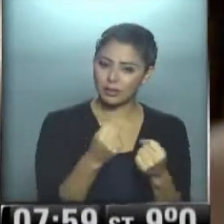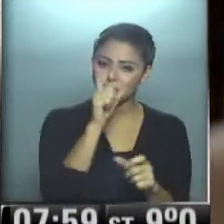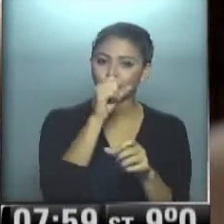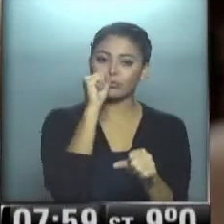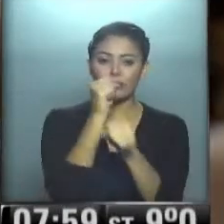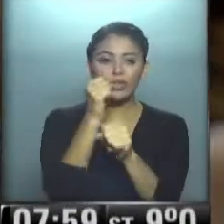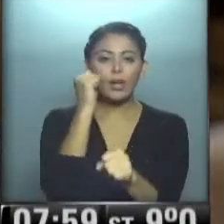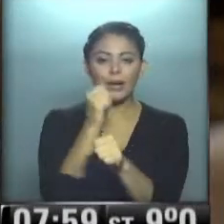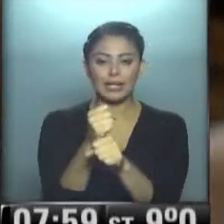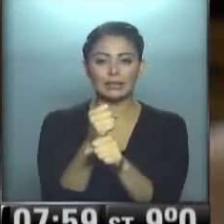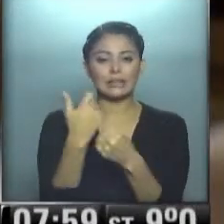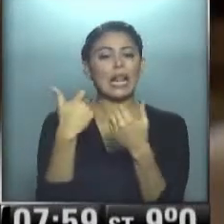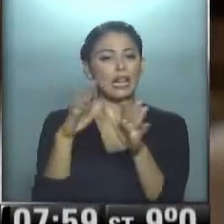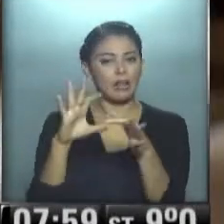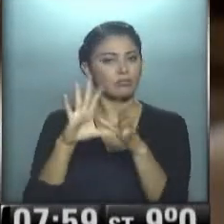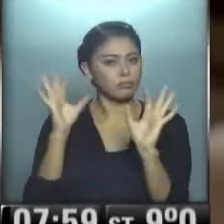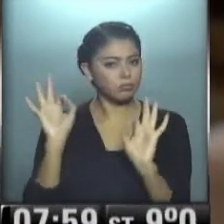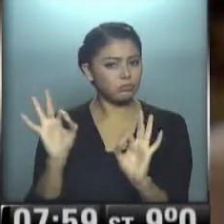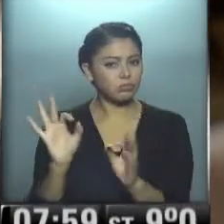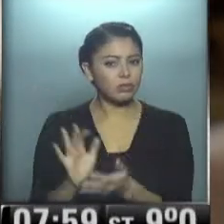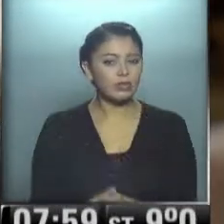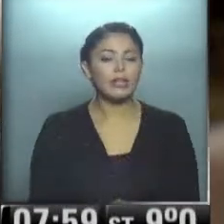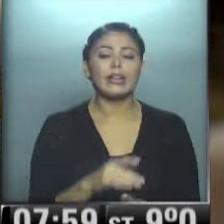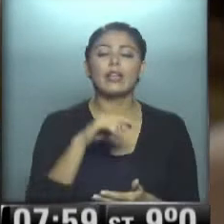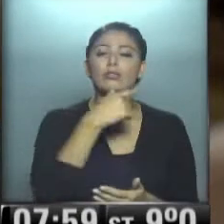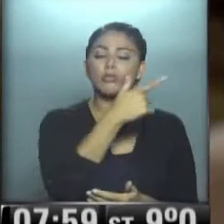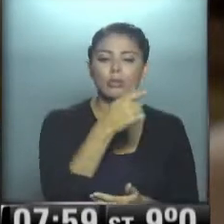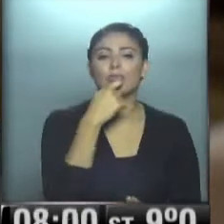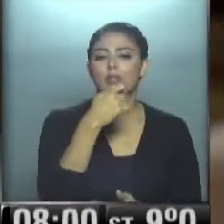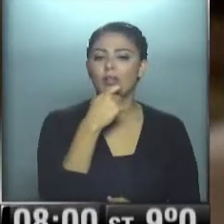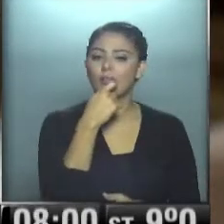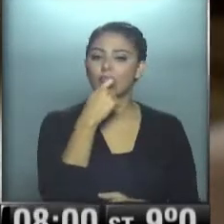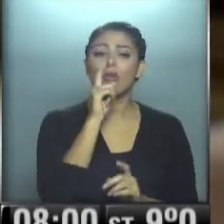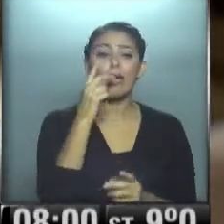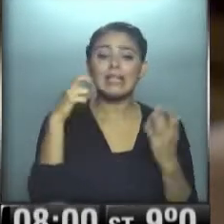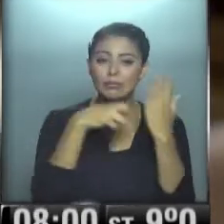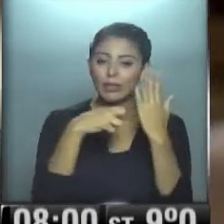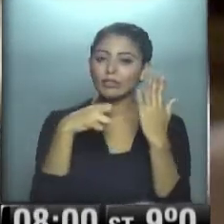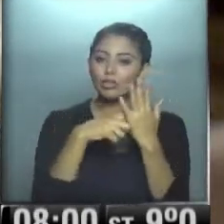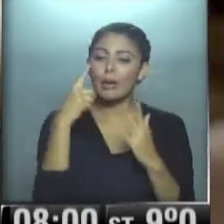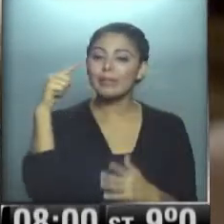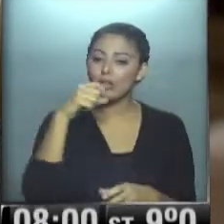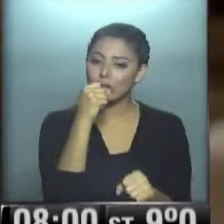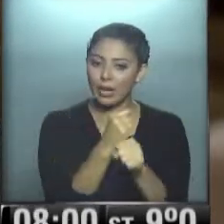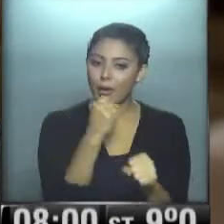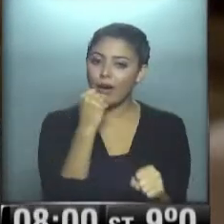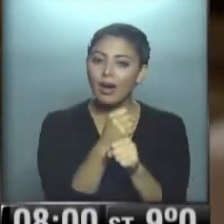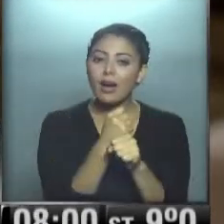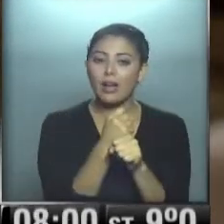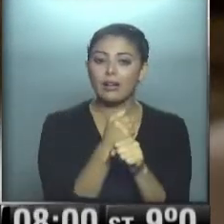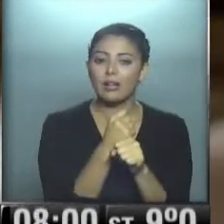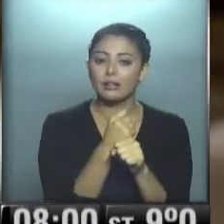trabajadores con libertad y democracia sindical en vez de fortalecer a los inspectores del ministerio de trabajo que tendrían que